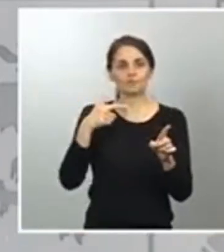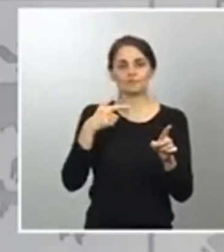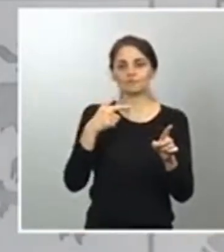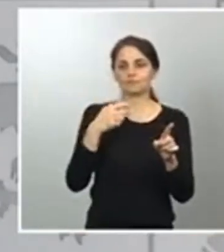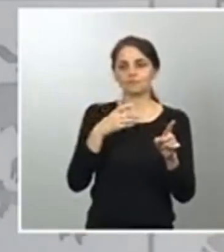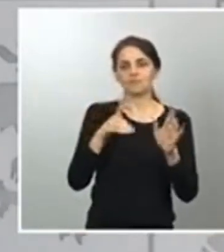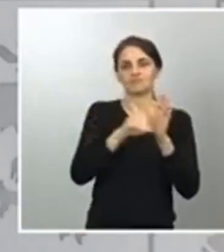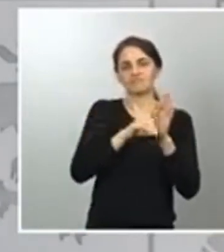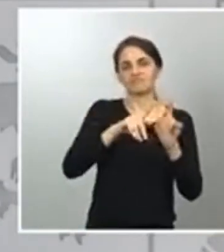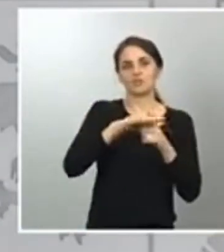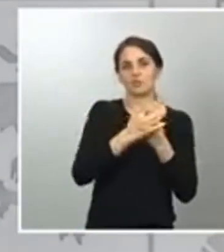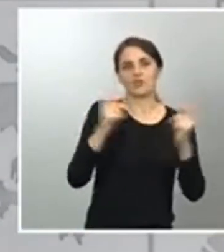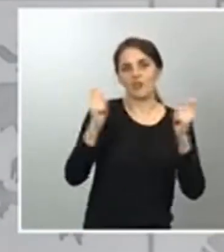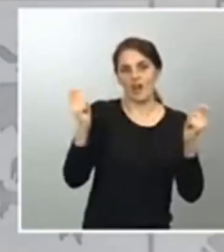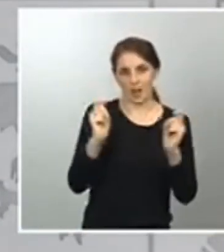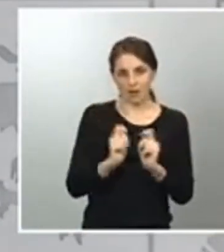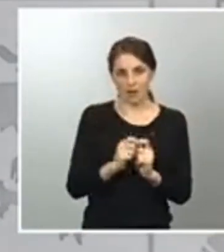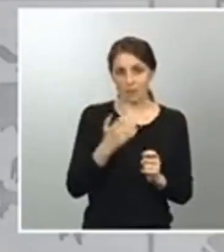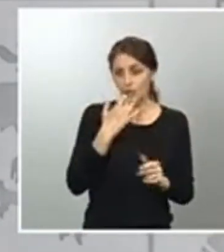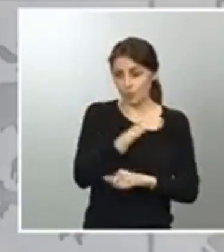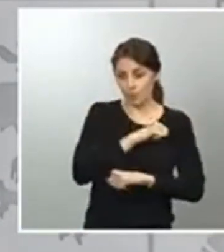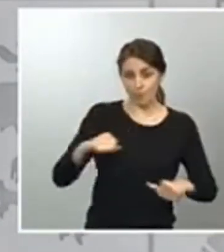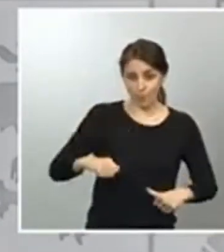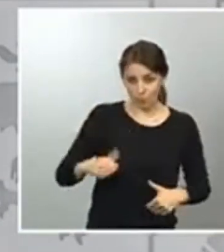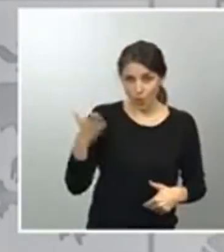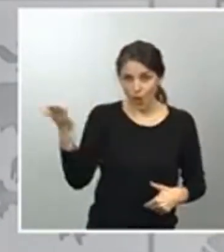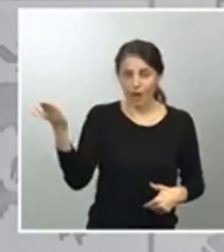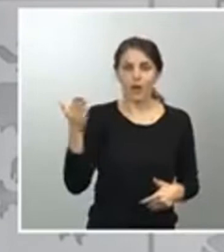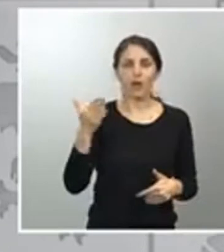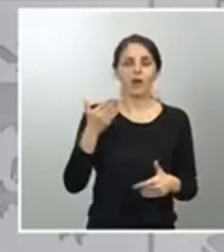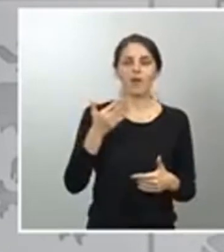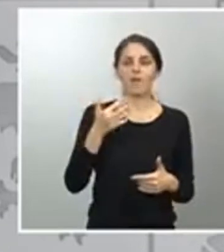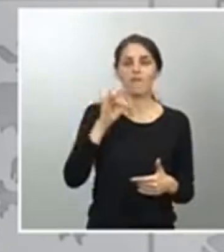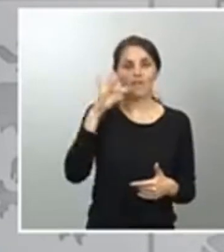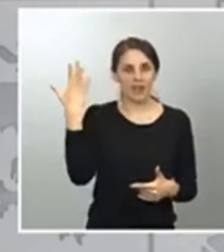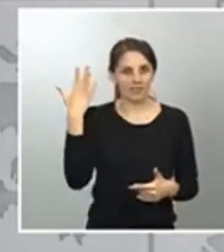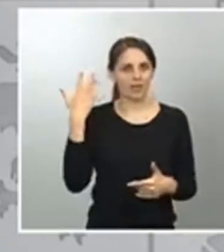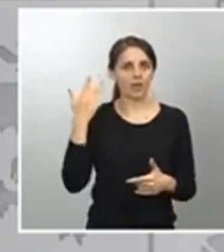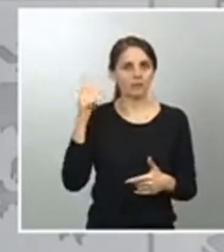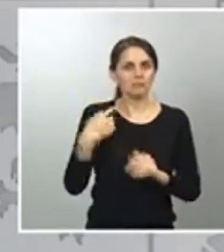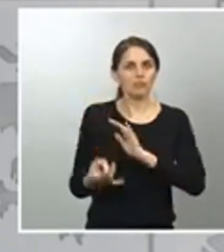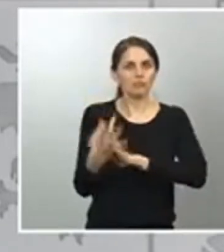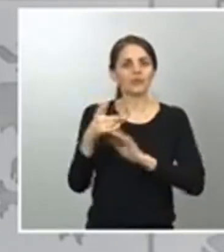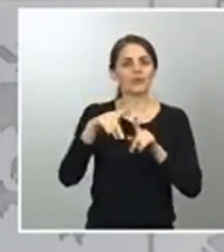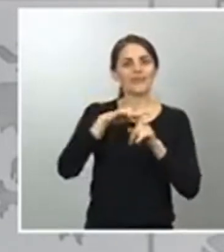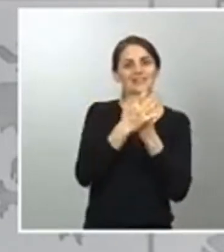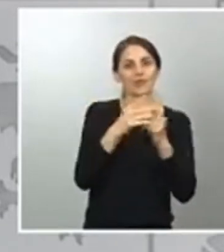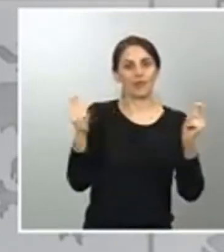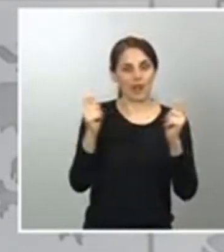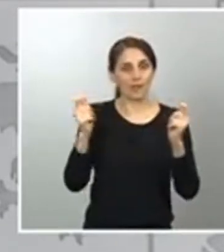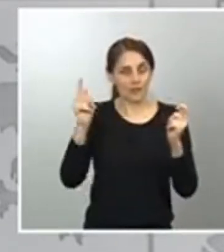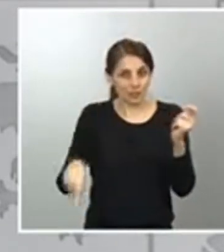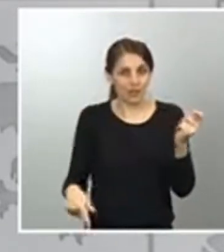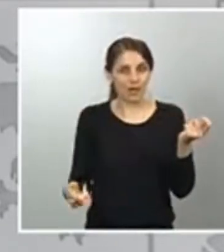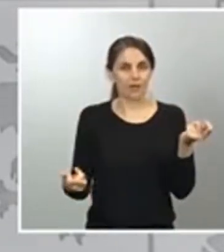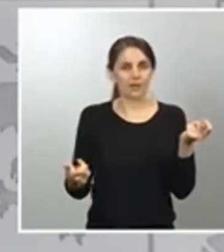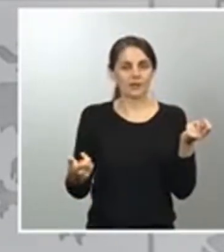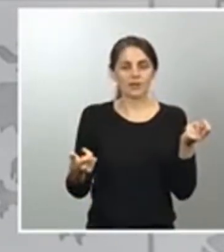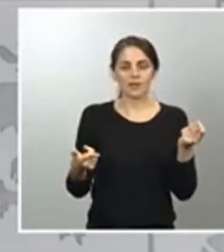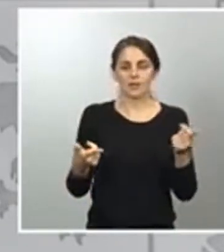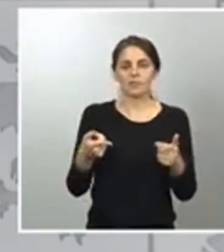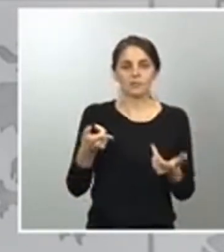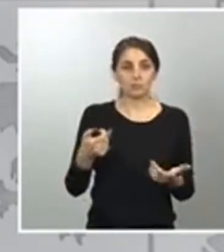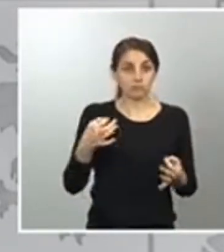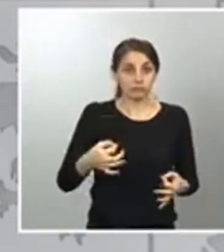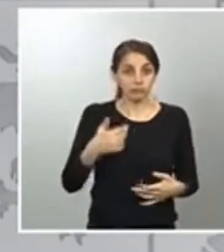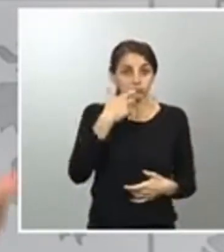por ejemplo, o Francia, por ejemplo, también el estado de alarma. Es más, a mí como presidente del Gobierno